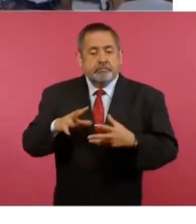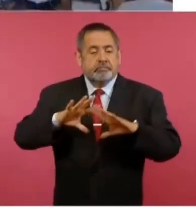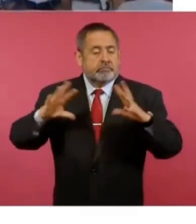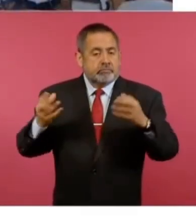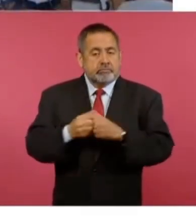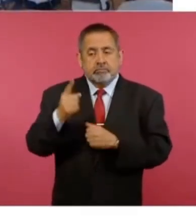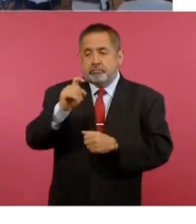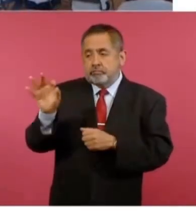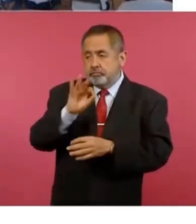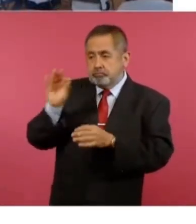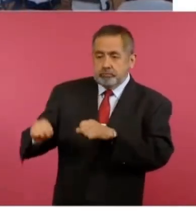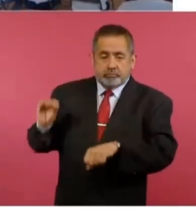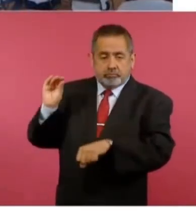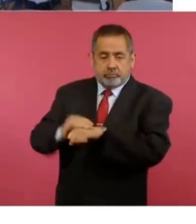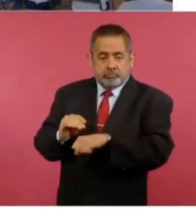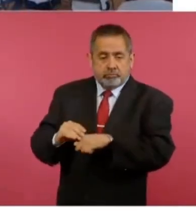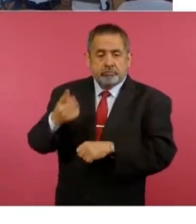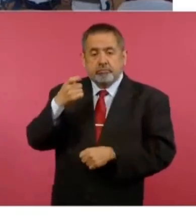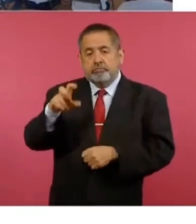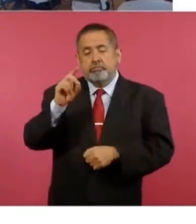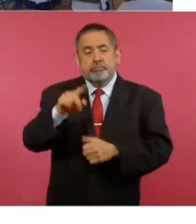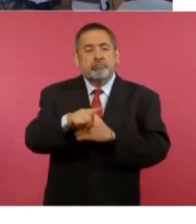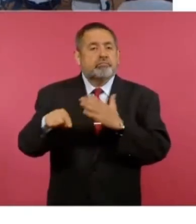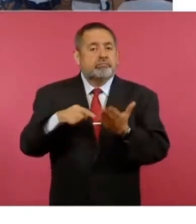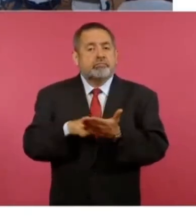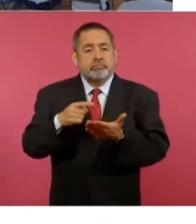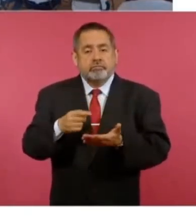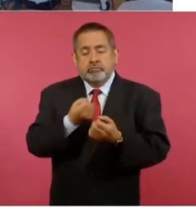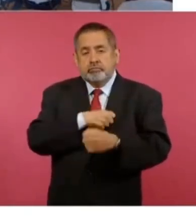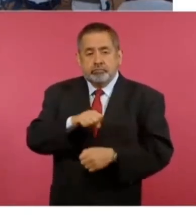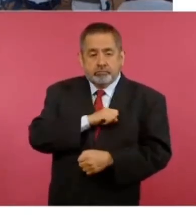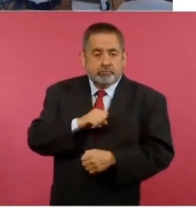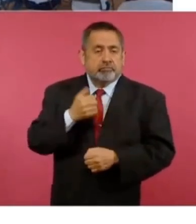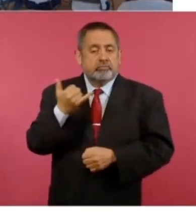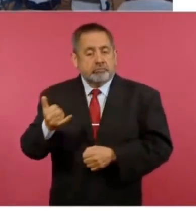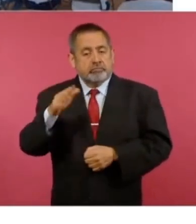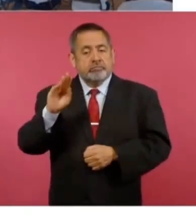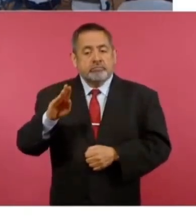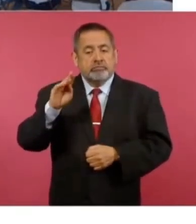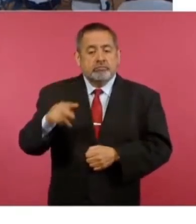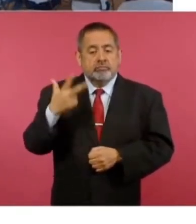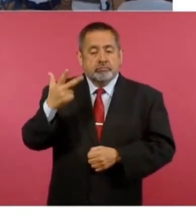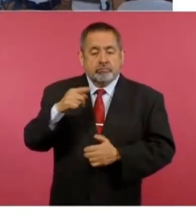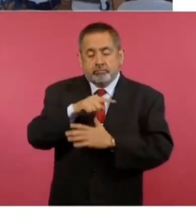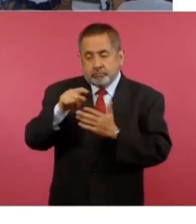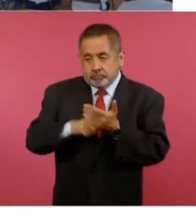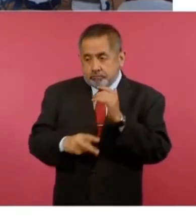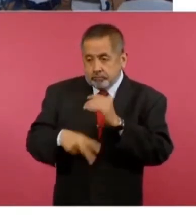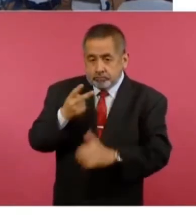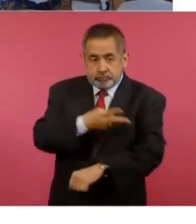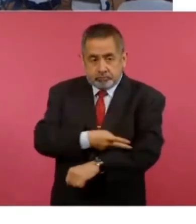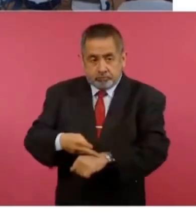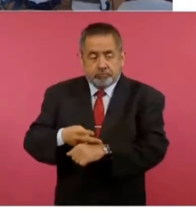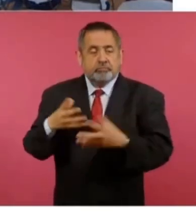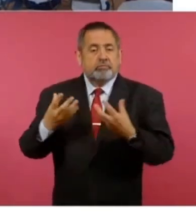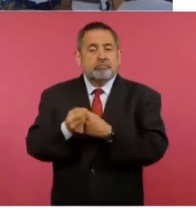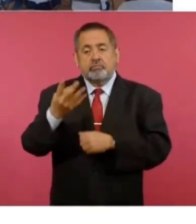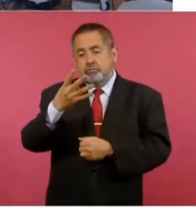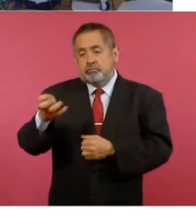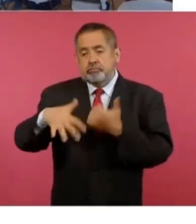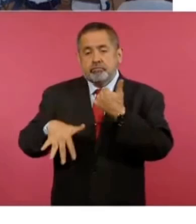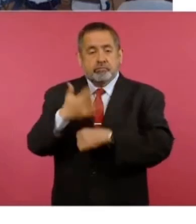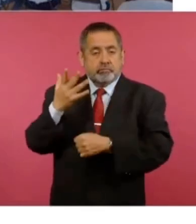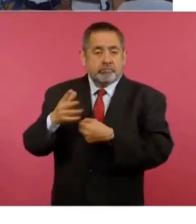100% de los comités de 130 centros de salud, y de las 98 vacantes hay un registro de 415